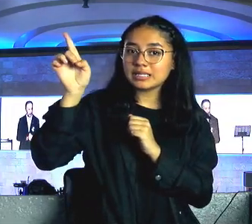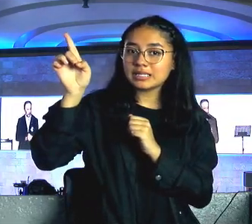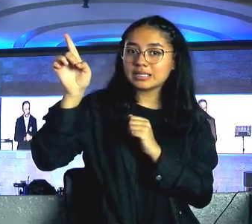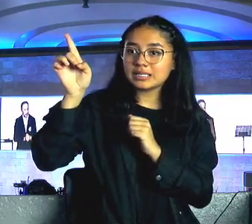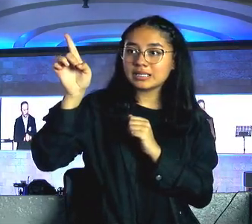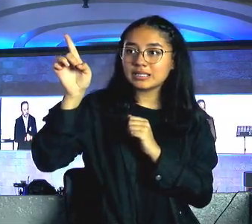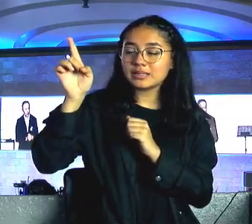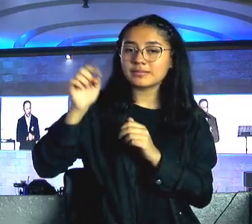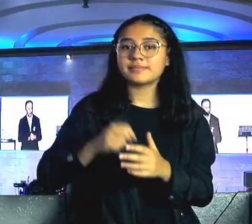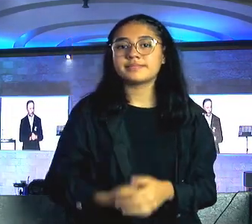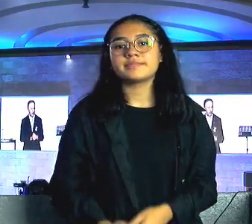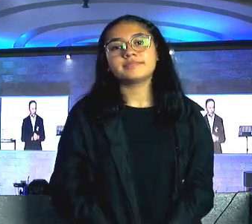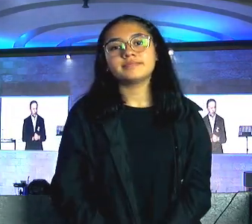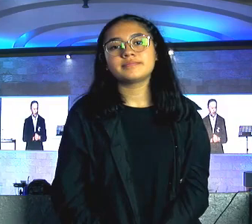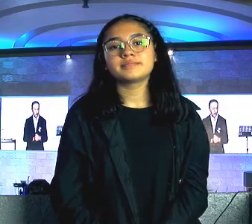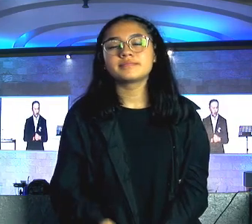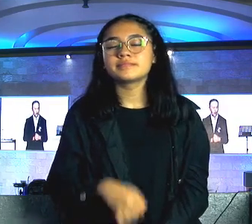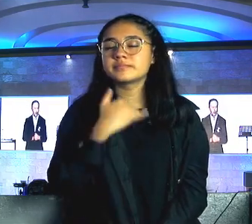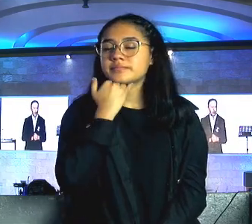Perdóname, Señor.